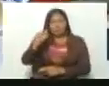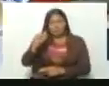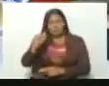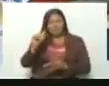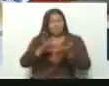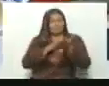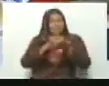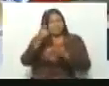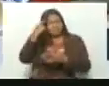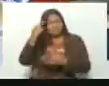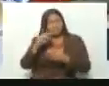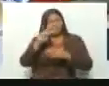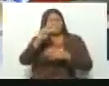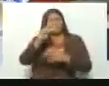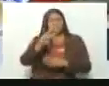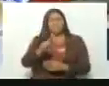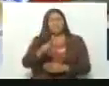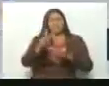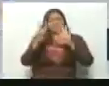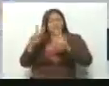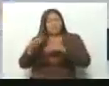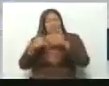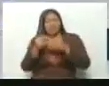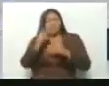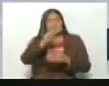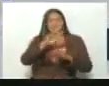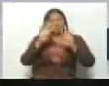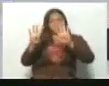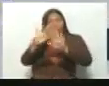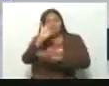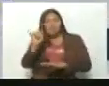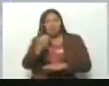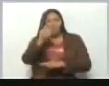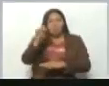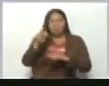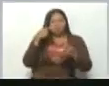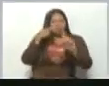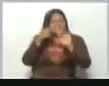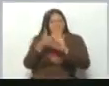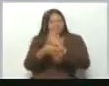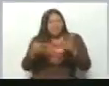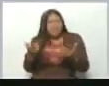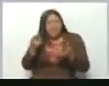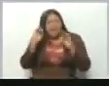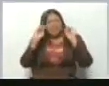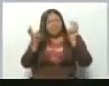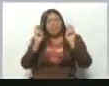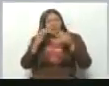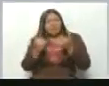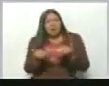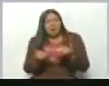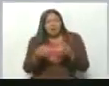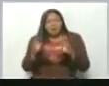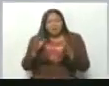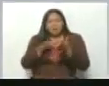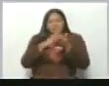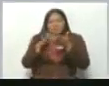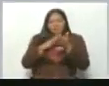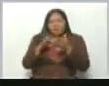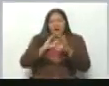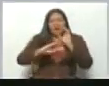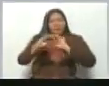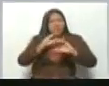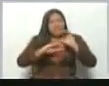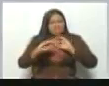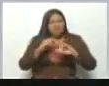realizar durante estos días, el 27 al 29 de junio, y queremos saber exactamente hacia dónde va orientado, justamente hablando del tema de la digitalización de la